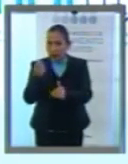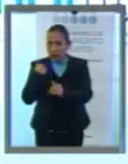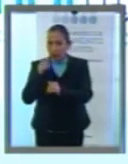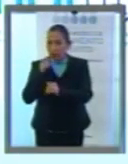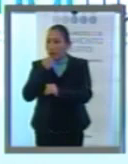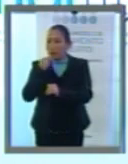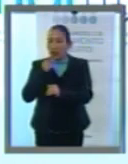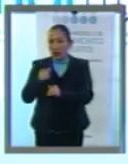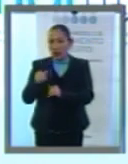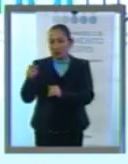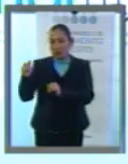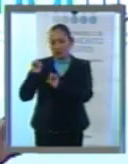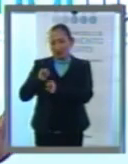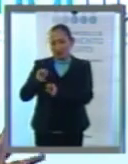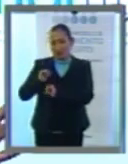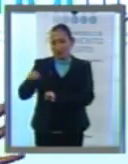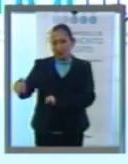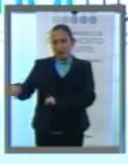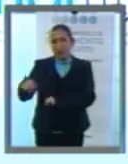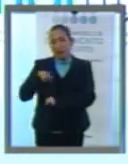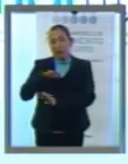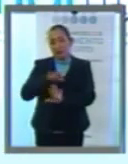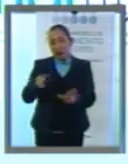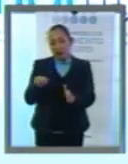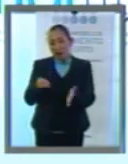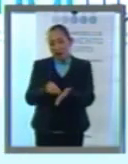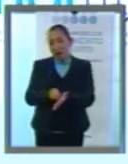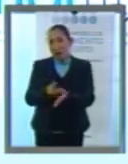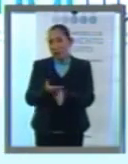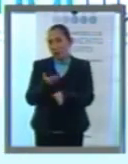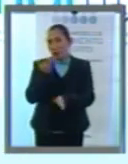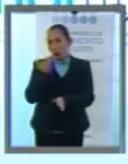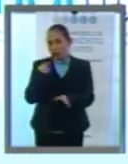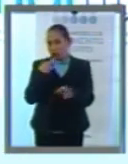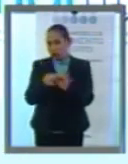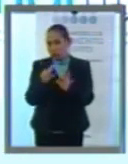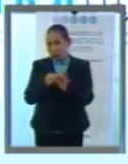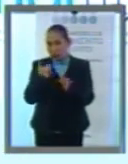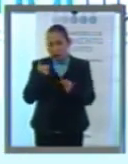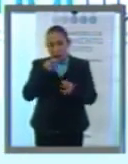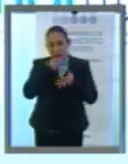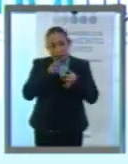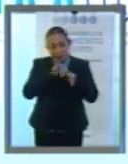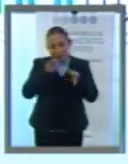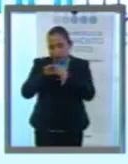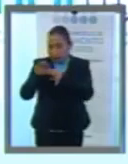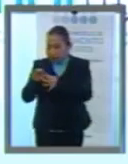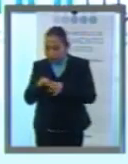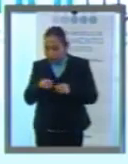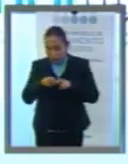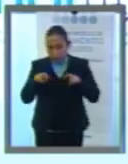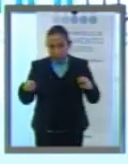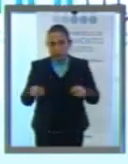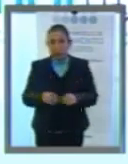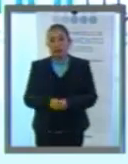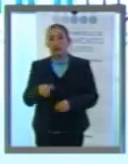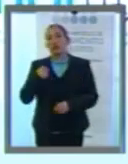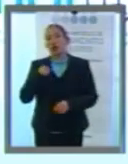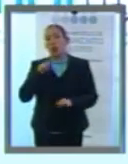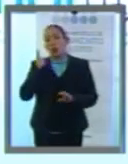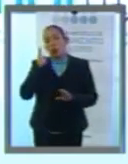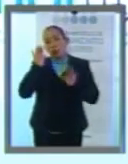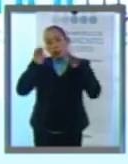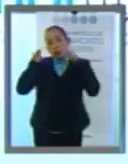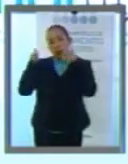Portal, ha sido ya sentada muy, muy adecuadamente en la mesa. Yo me enfocaré un poco